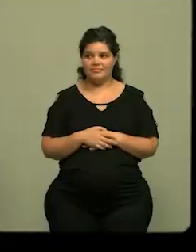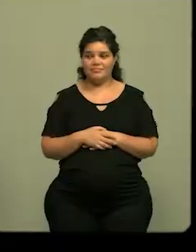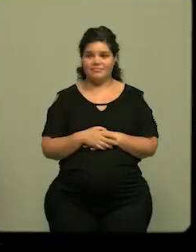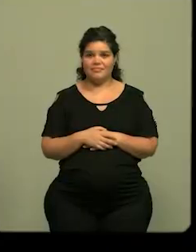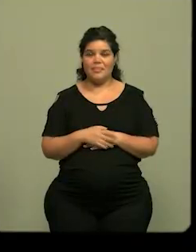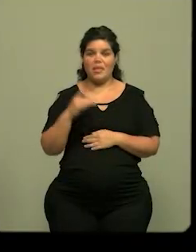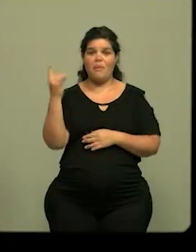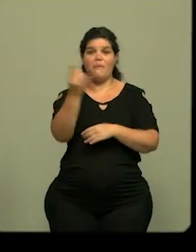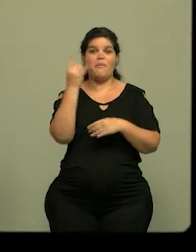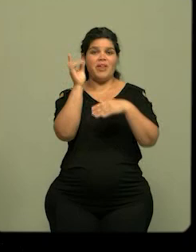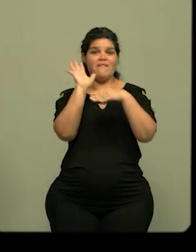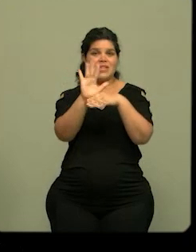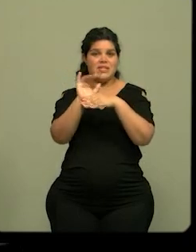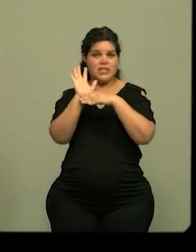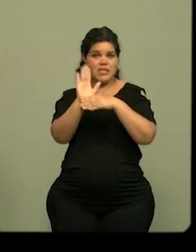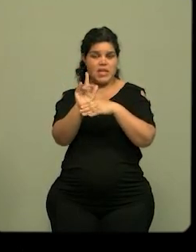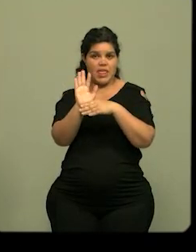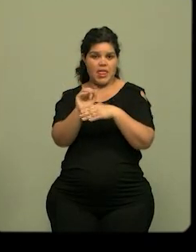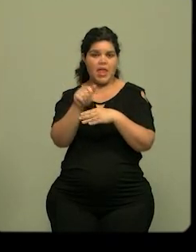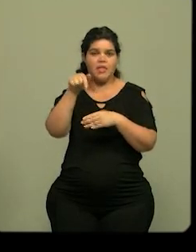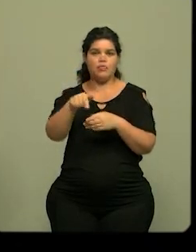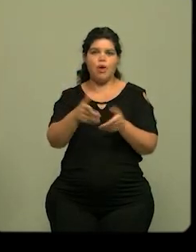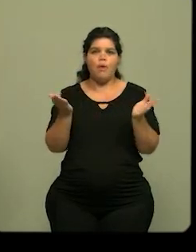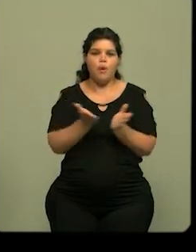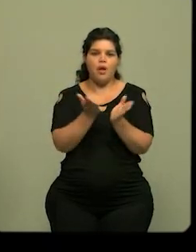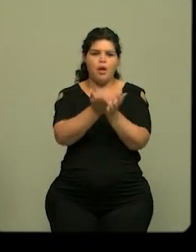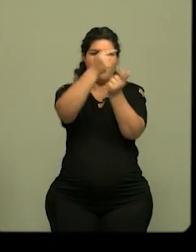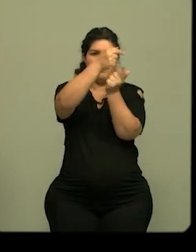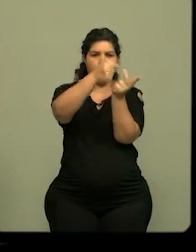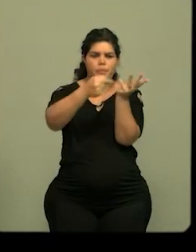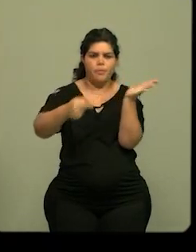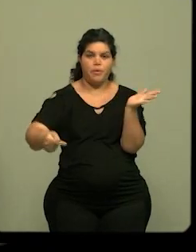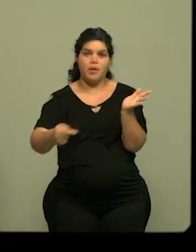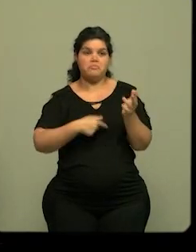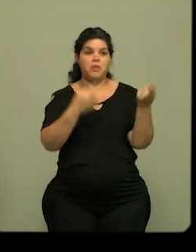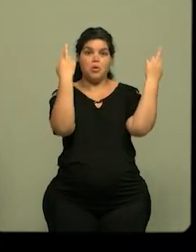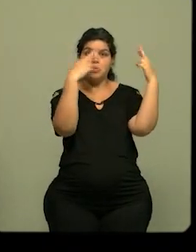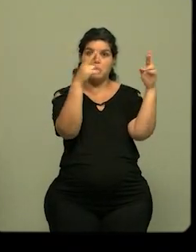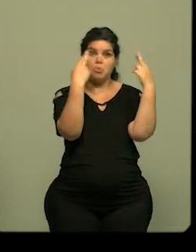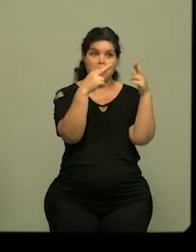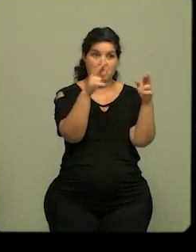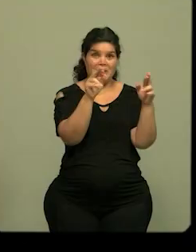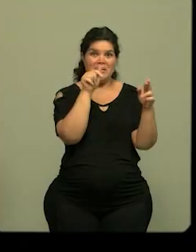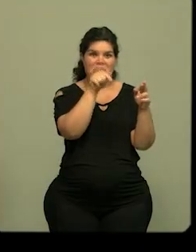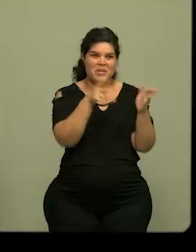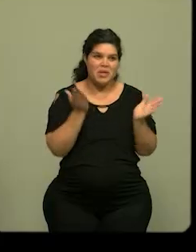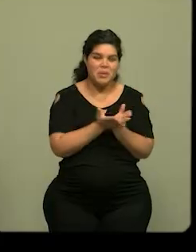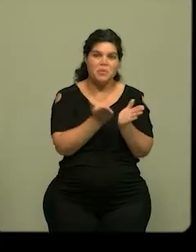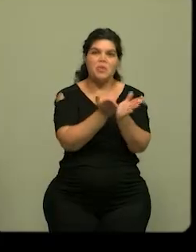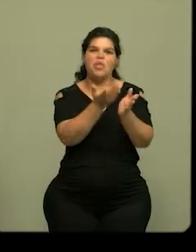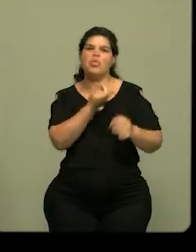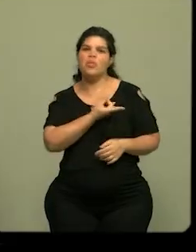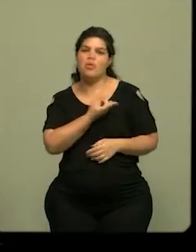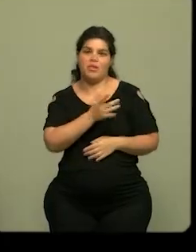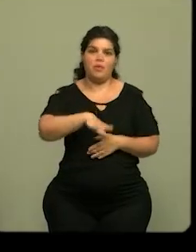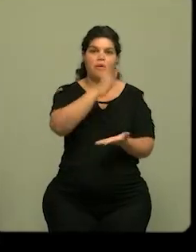La Universidad Nacional de Cuyo tiene una oferta educativa que incluye la formación en turismo en la Facultad de Filosofía y Letras,